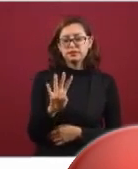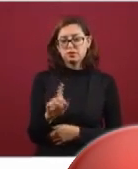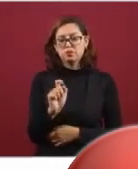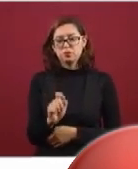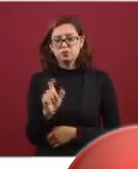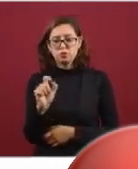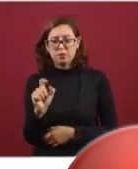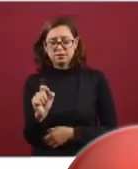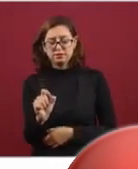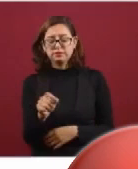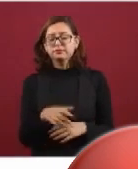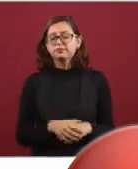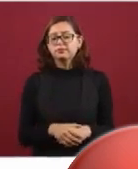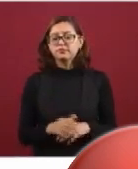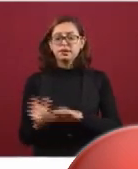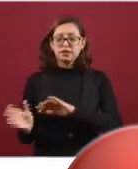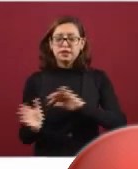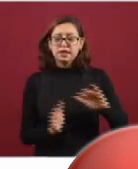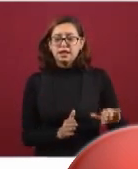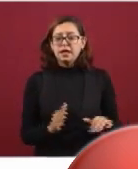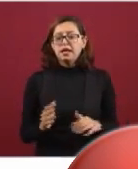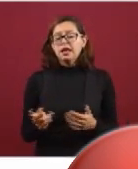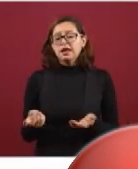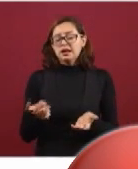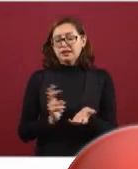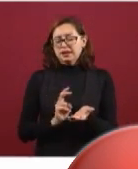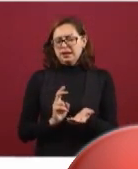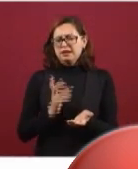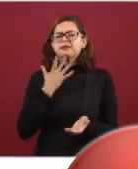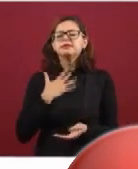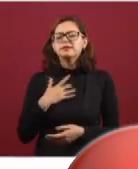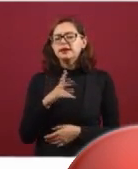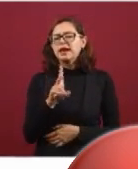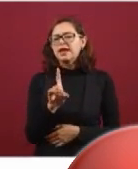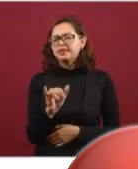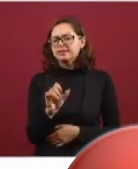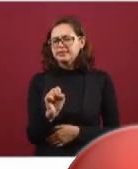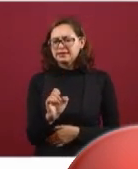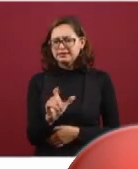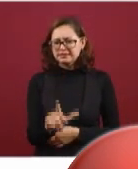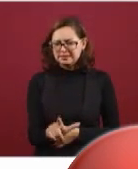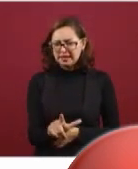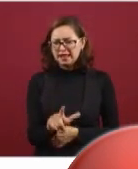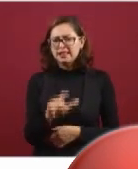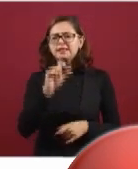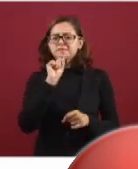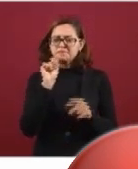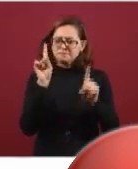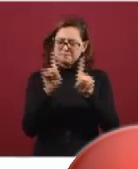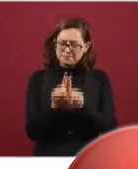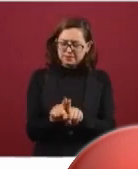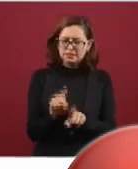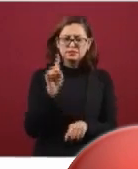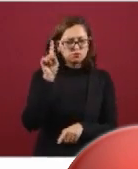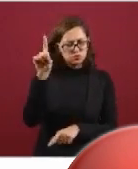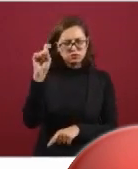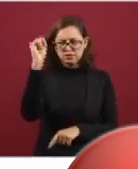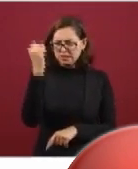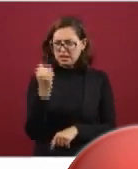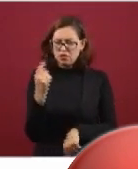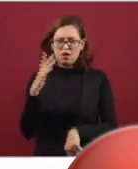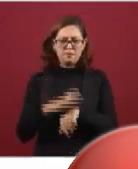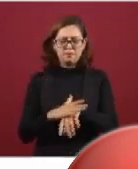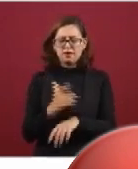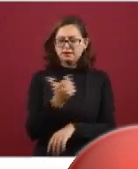litro. En el caso de diésel, se vuelve a repetir Izabal 3, en Ahome, Sinaloa, con un precio